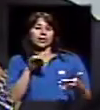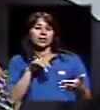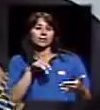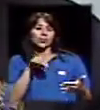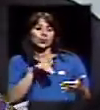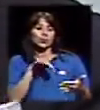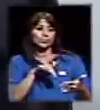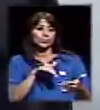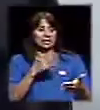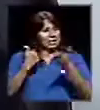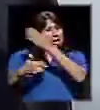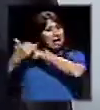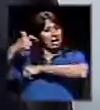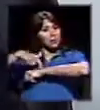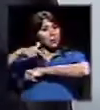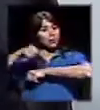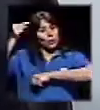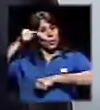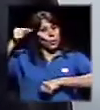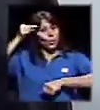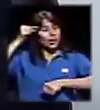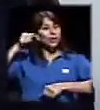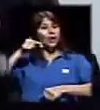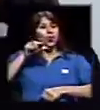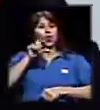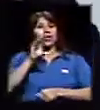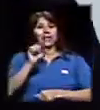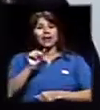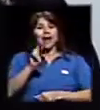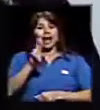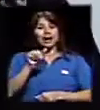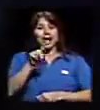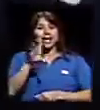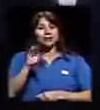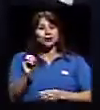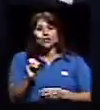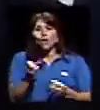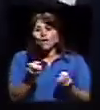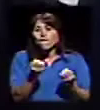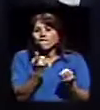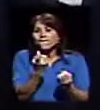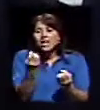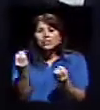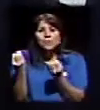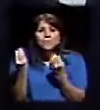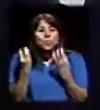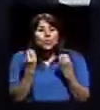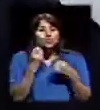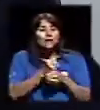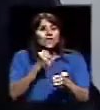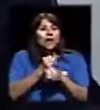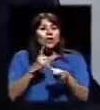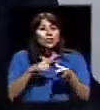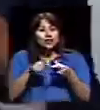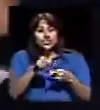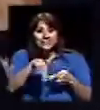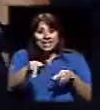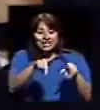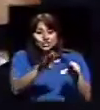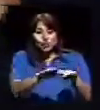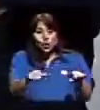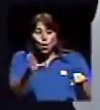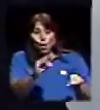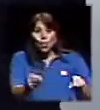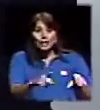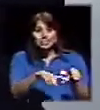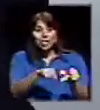el desempleo que creó el gobierno de don, sí, Rodrigo Carazo, esos fueron los chapulines. Esos fueron los chapulines, así es, así